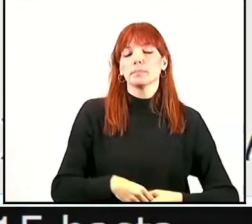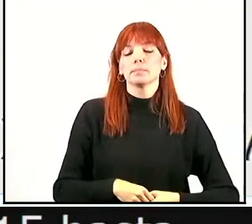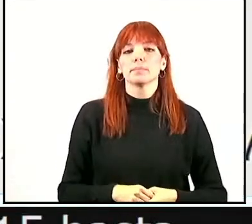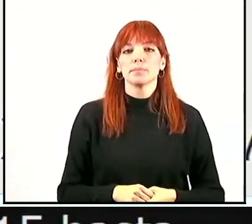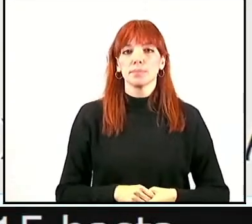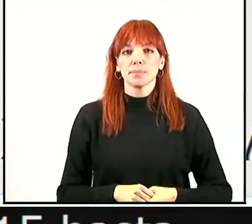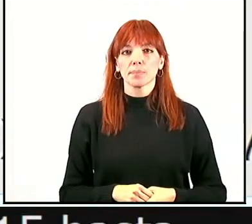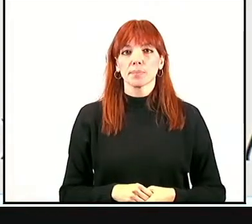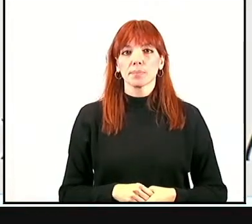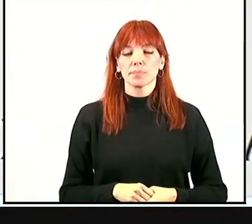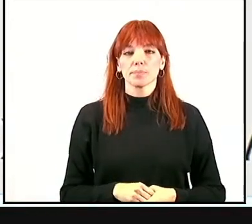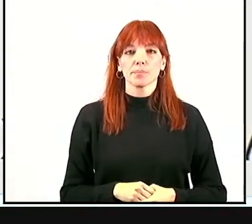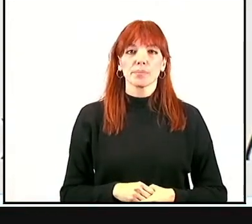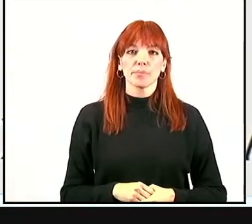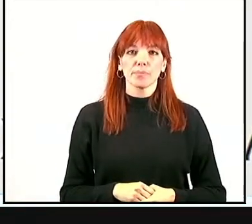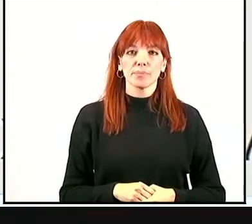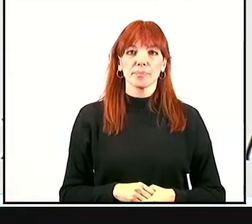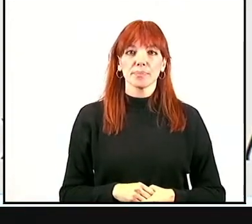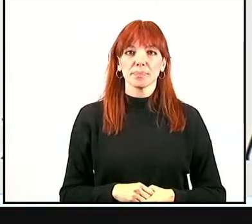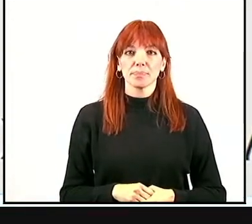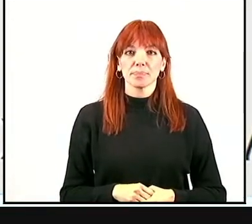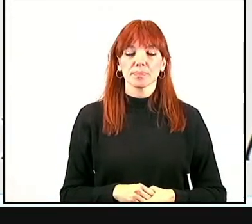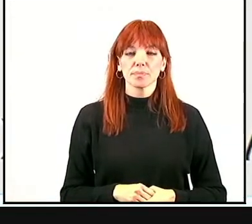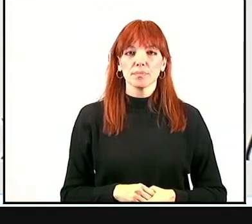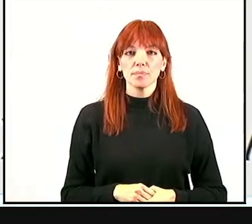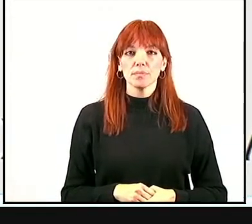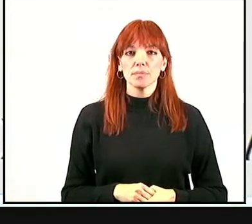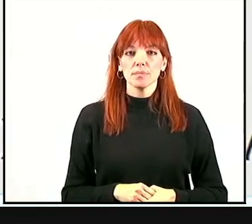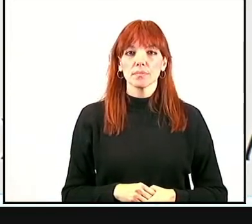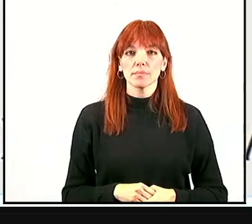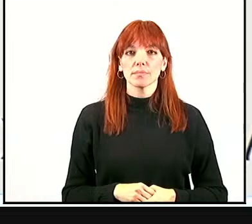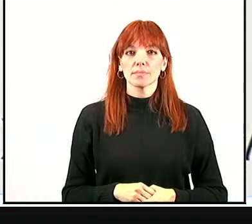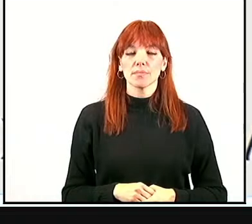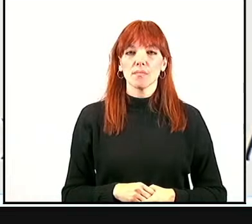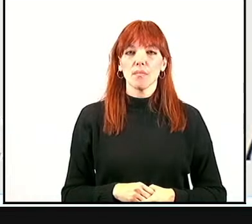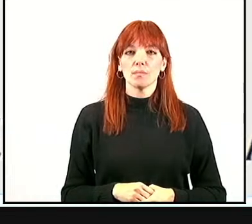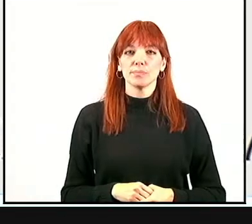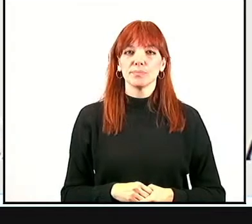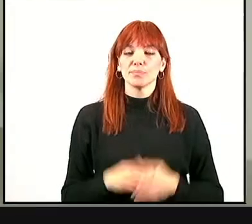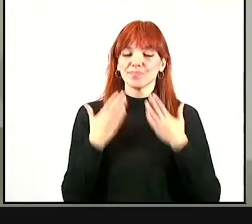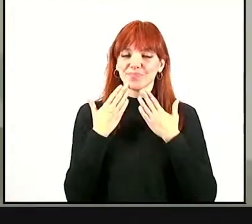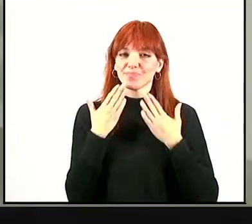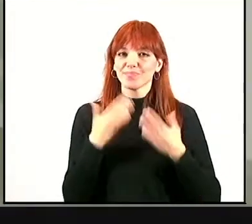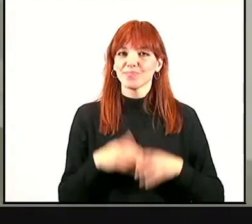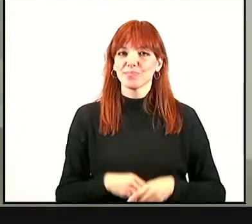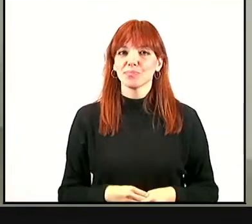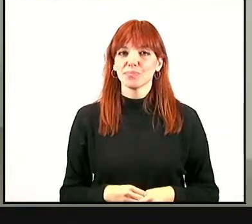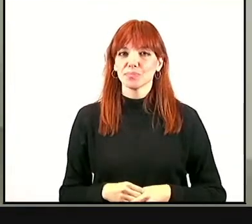¿Alguna pregunta más? Muy bien, muchísimas gracias.